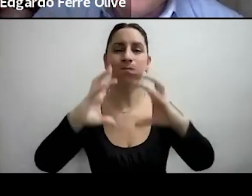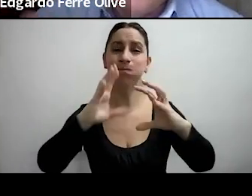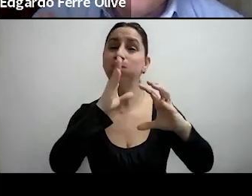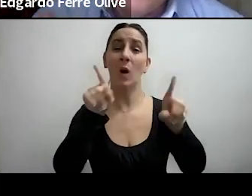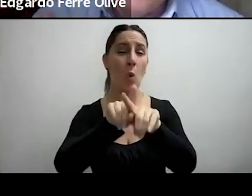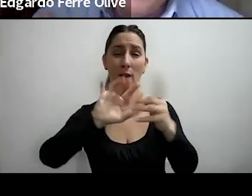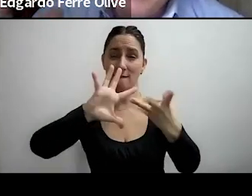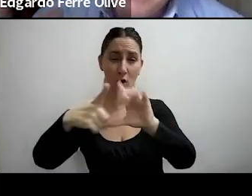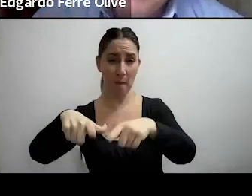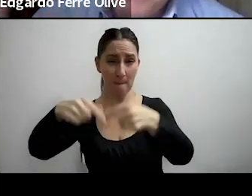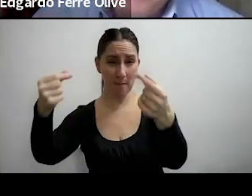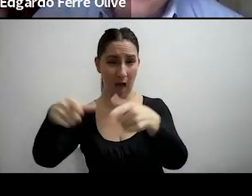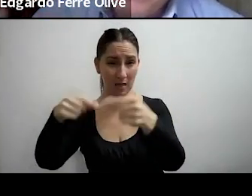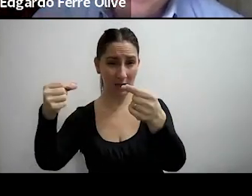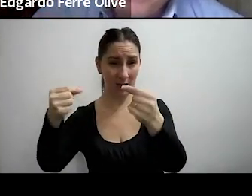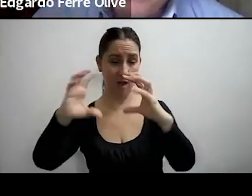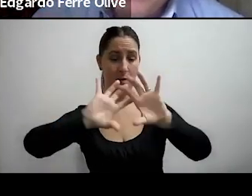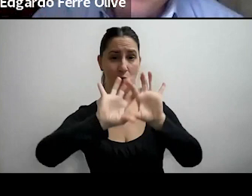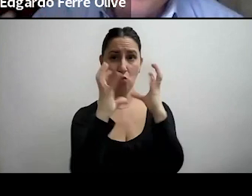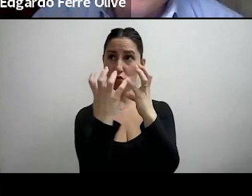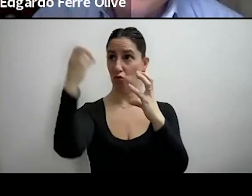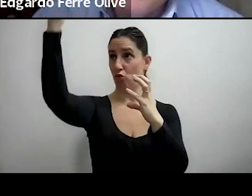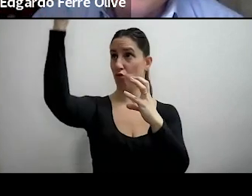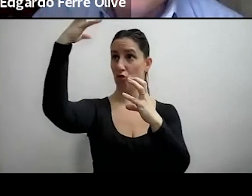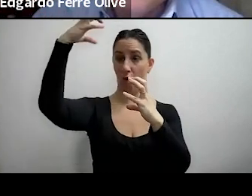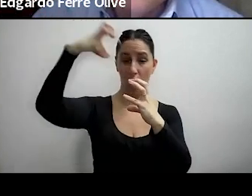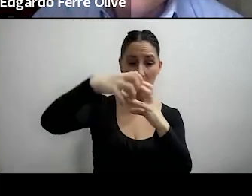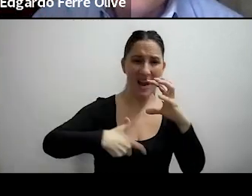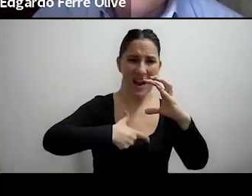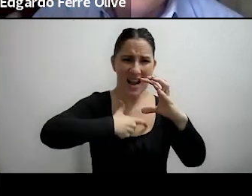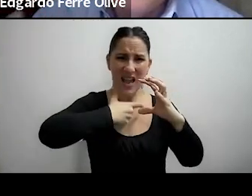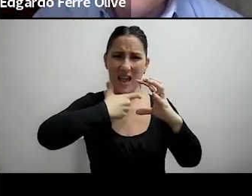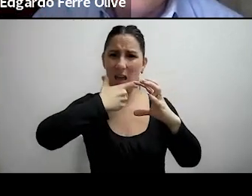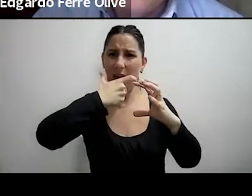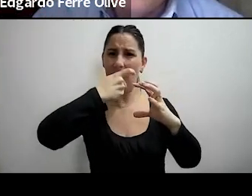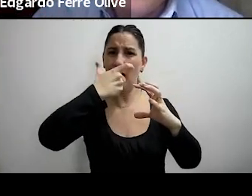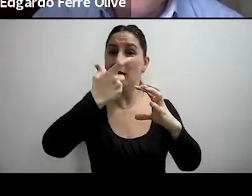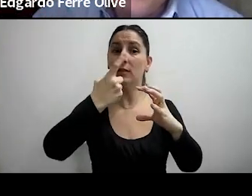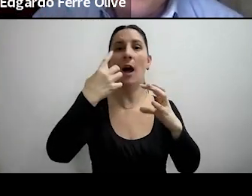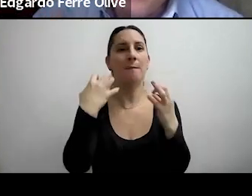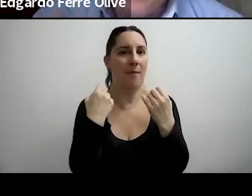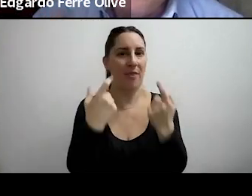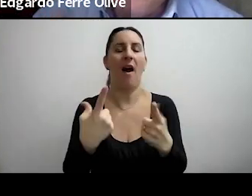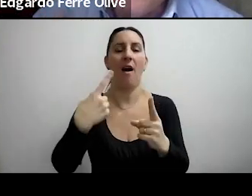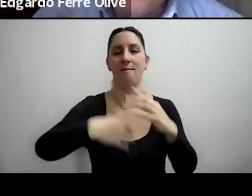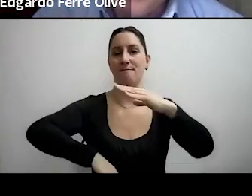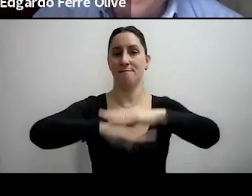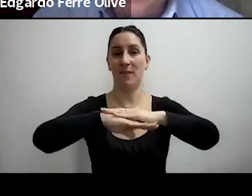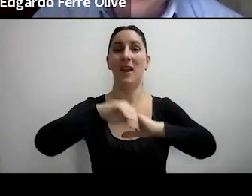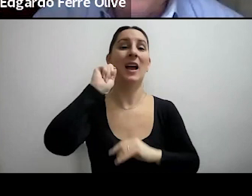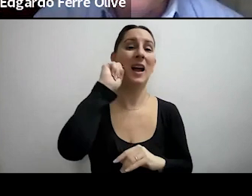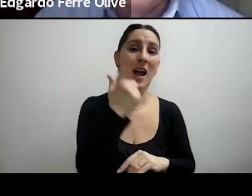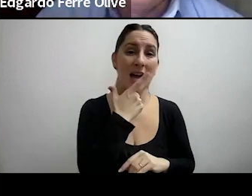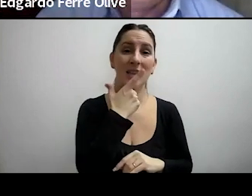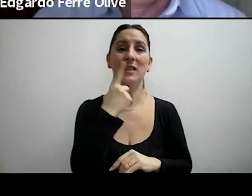plantas. Entonces, ¿qué sucede? Ese efecto invernadero va a tener que tener cierta limitación. Porque si con los gases de efecto invernadero